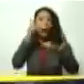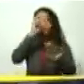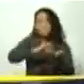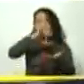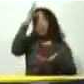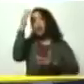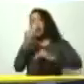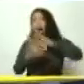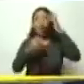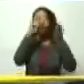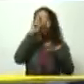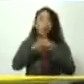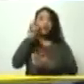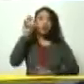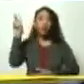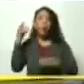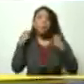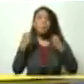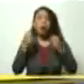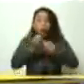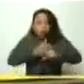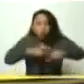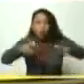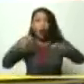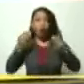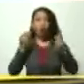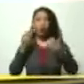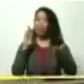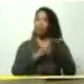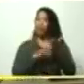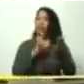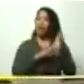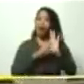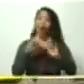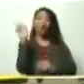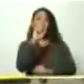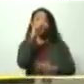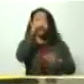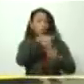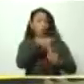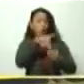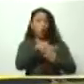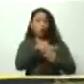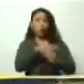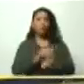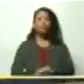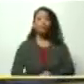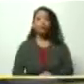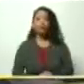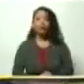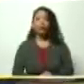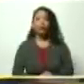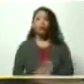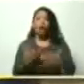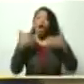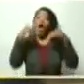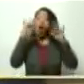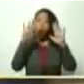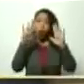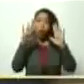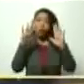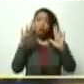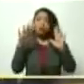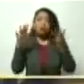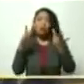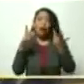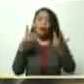para el crecimiento de la economía real, de la economía no petrolera, aún con heridas importantes